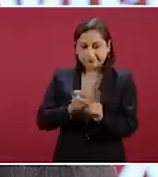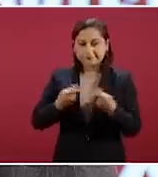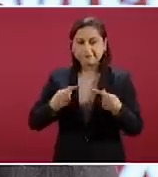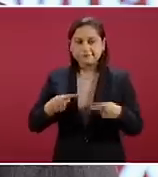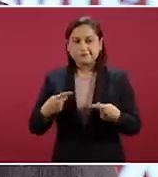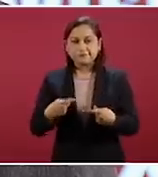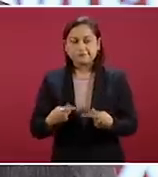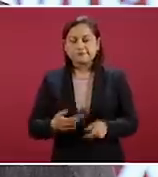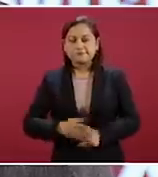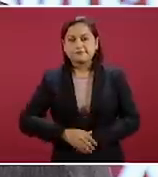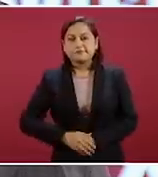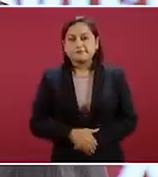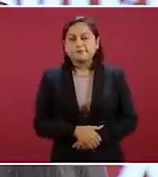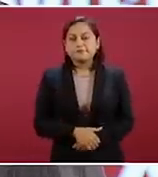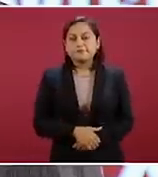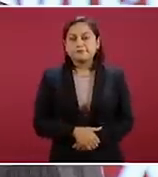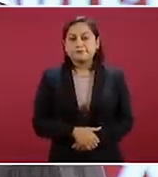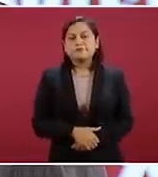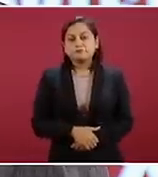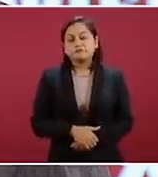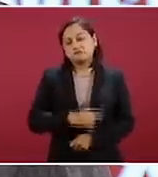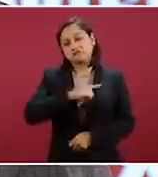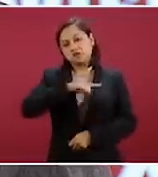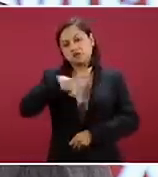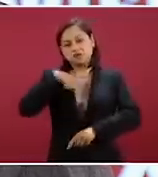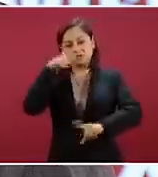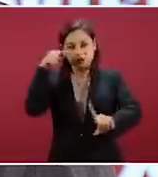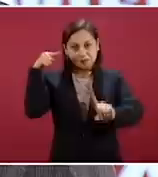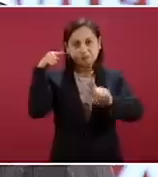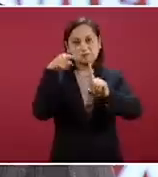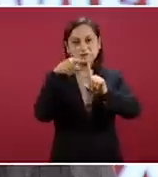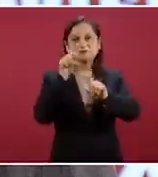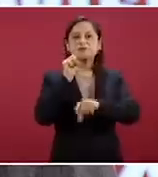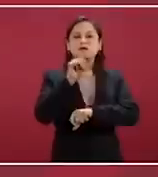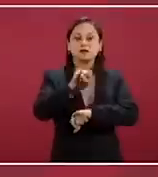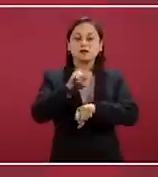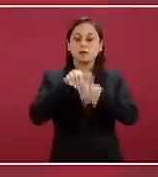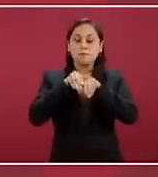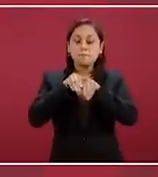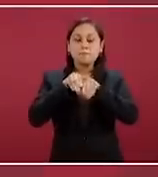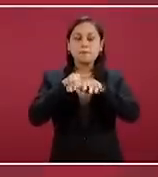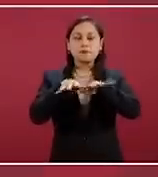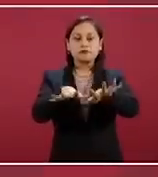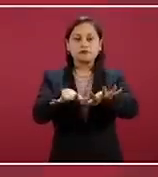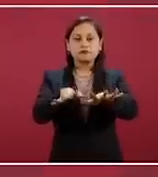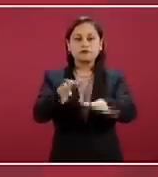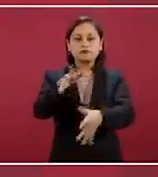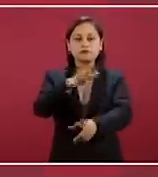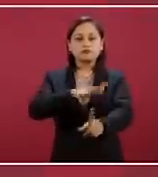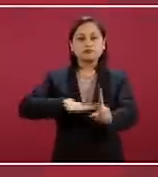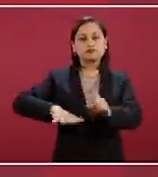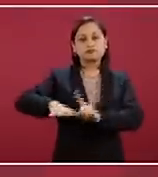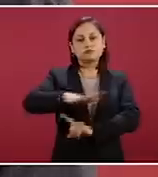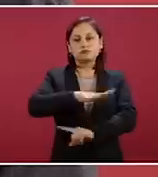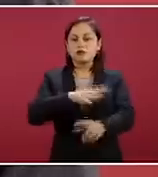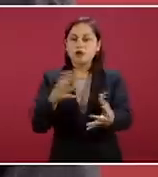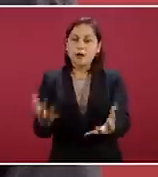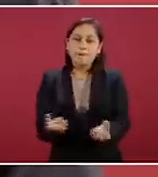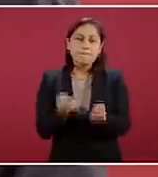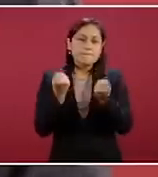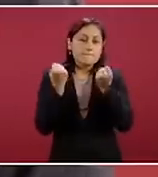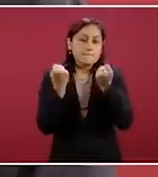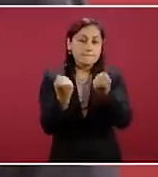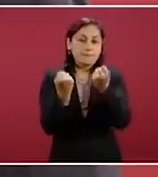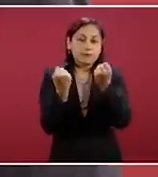tenemos ese propósito de seguir fortaleciendo los